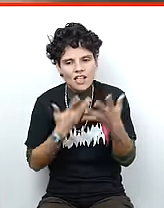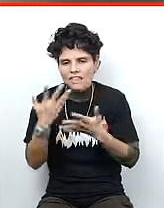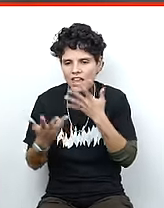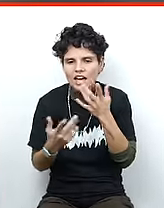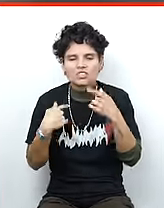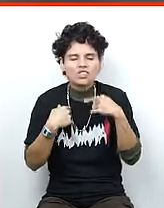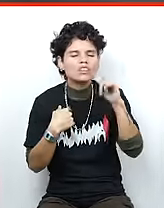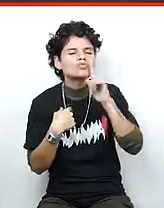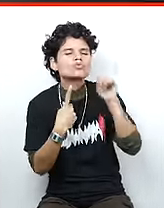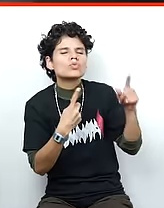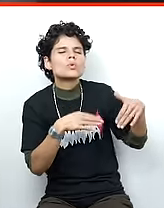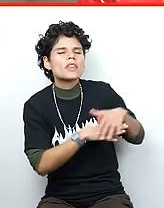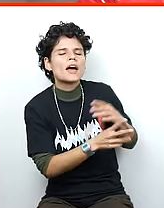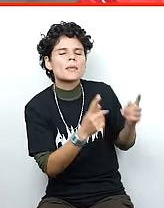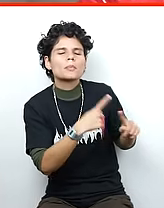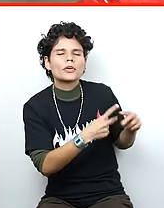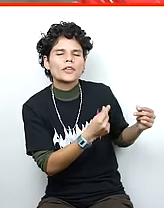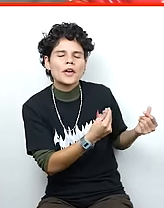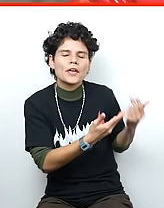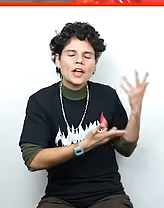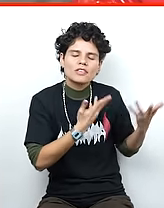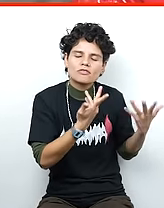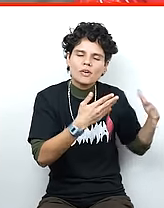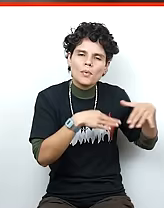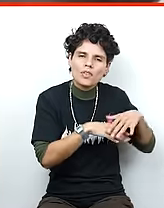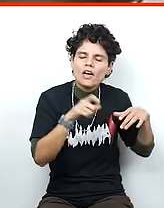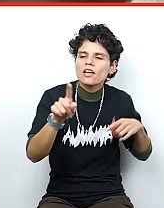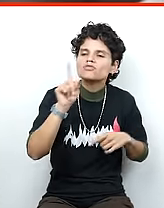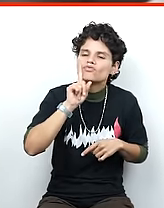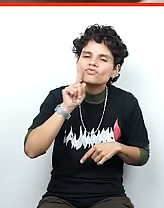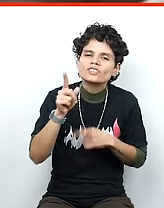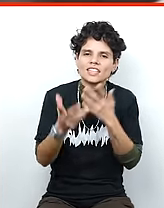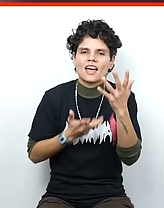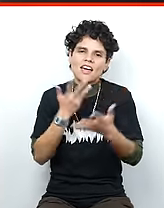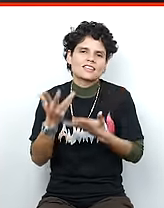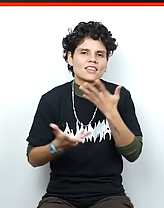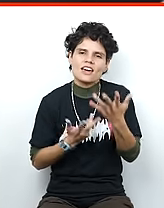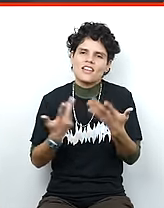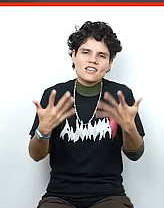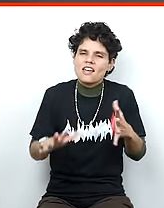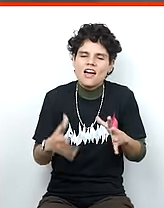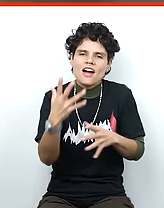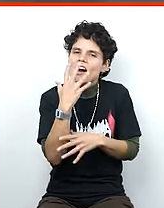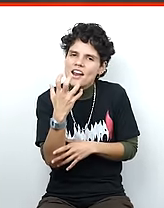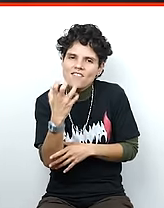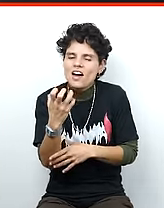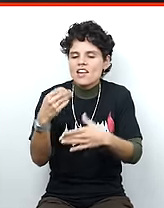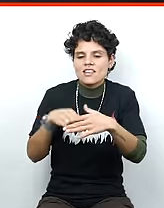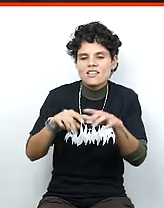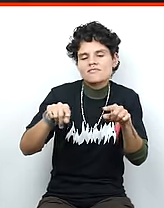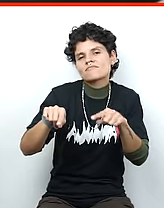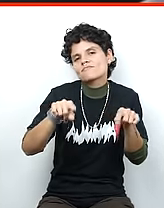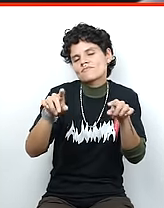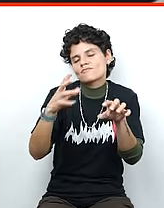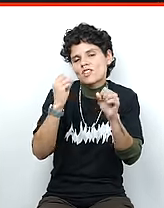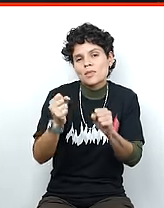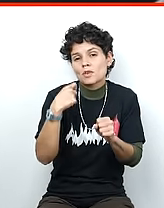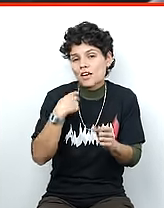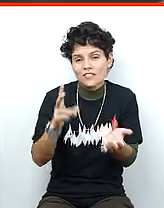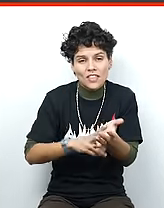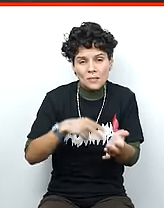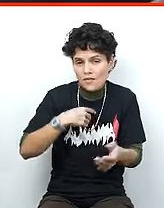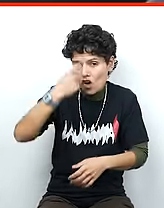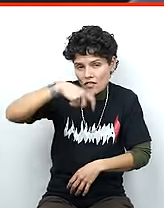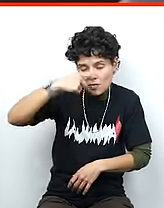quería grabar, hermano, tenía la maqueta de Por Dinero ya hecha. Y yo sabía que estaba bueno. Entonces llegué al estudio y le dije al tiro, ya hermano, grabemos, que me voy a enfermar.